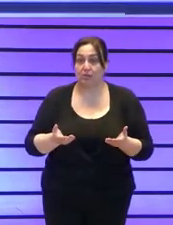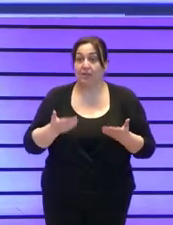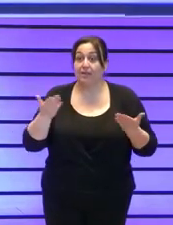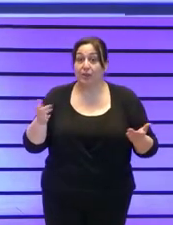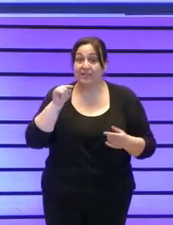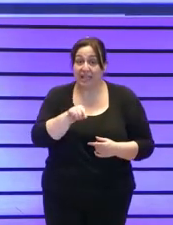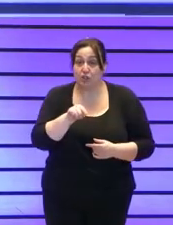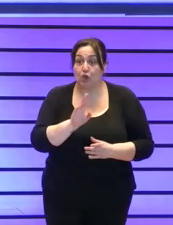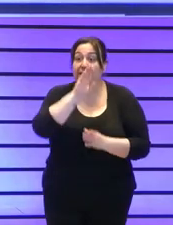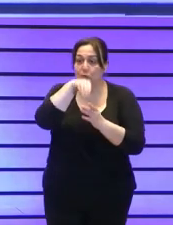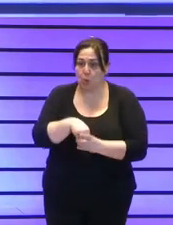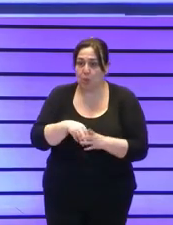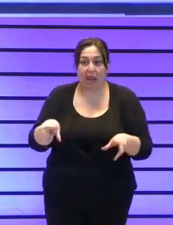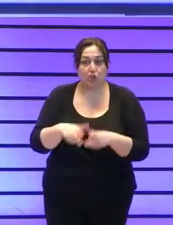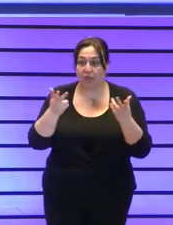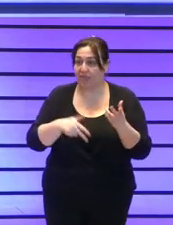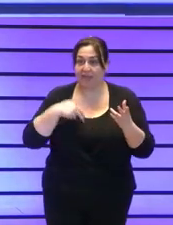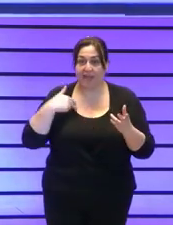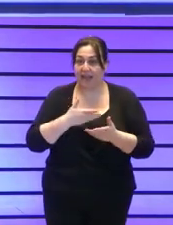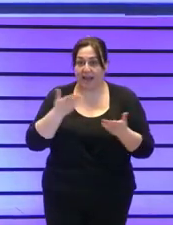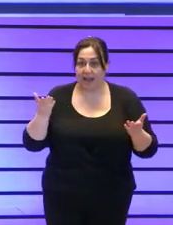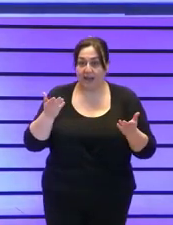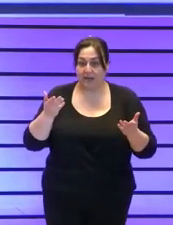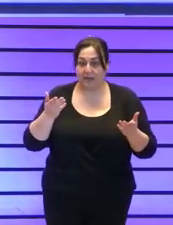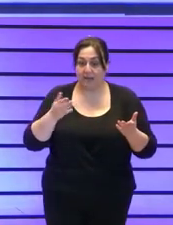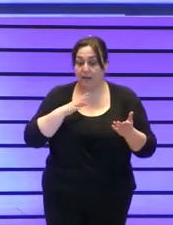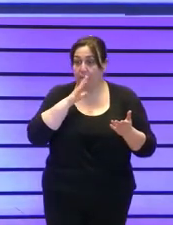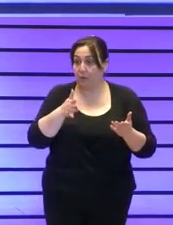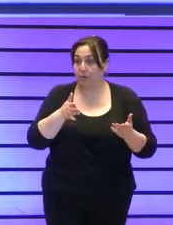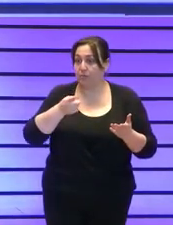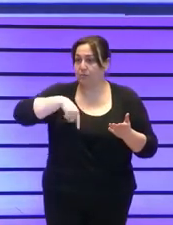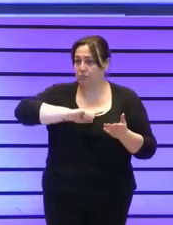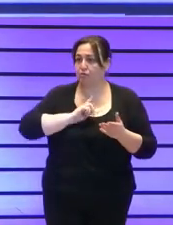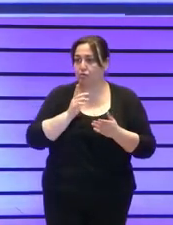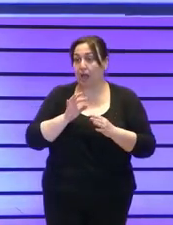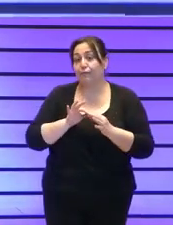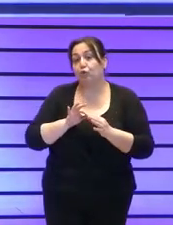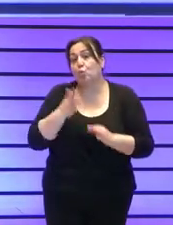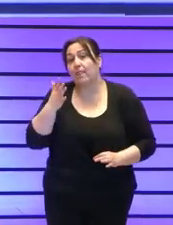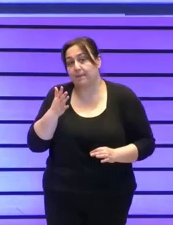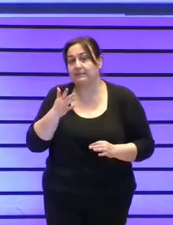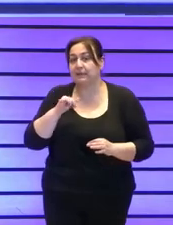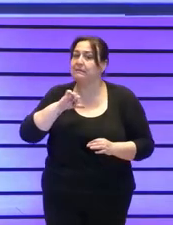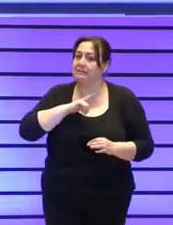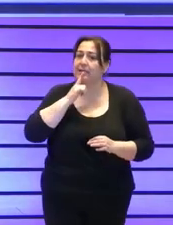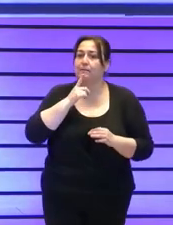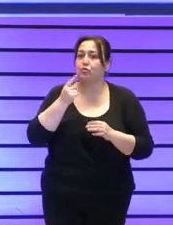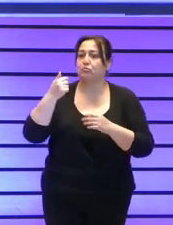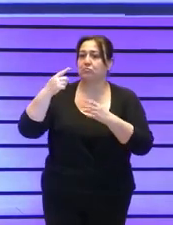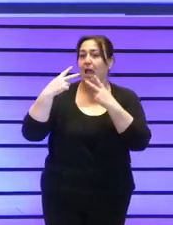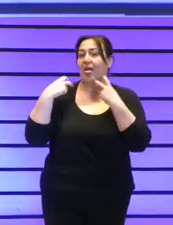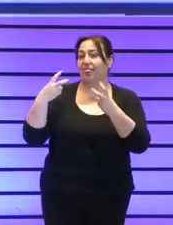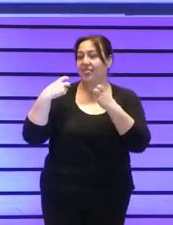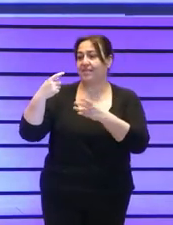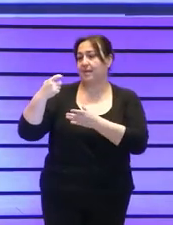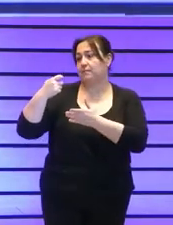eso incluye a la sociedad en general. Para empezar, porque tenemos, afortunadamente, una asignación tributaria, cosa que no